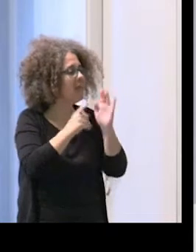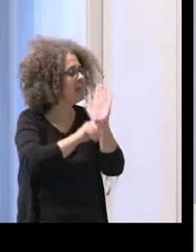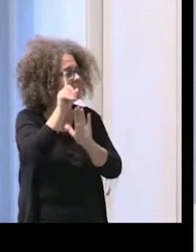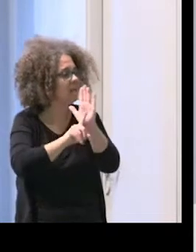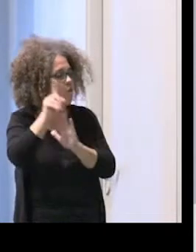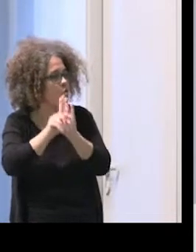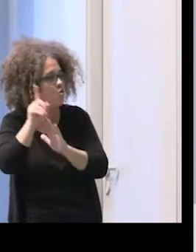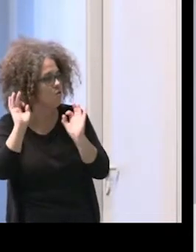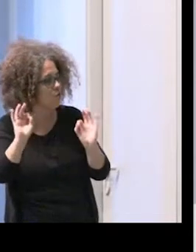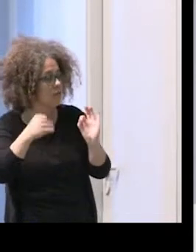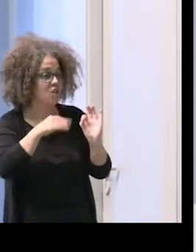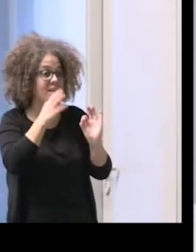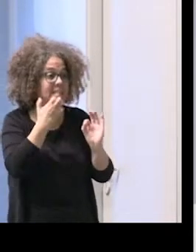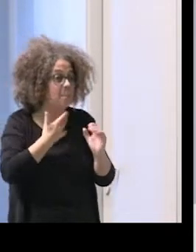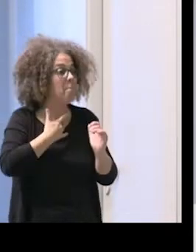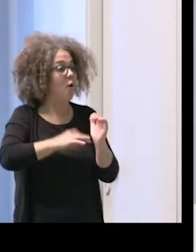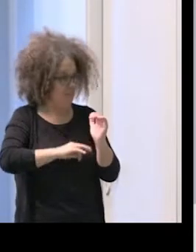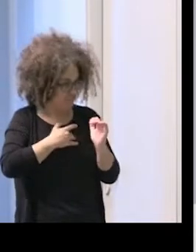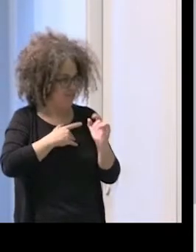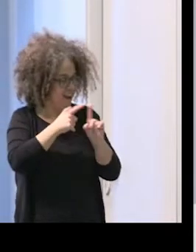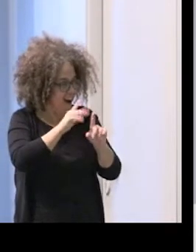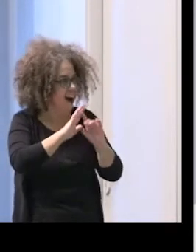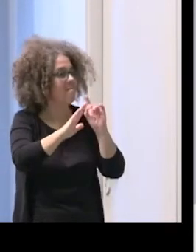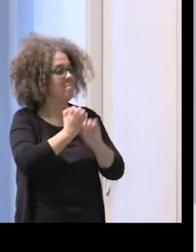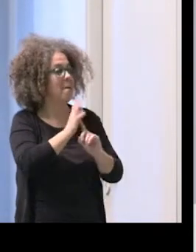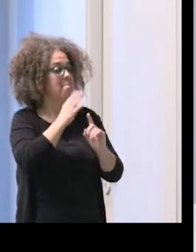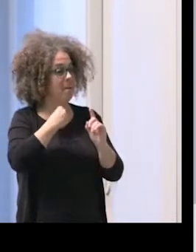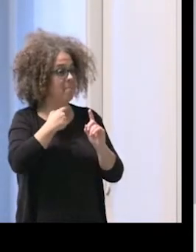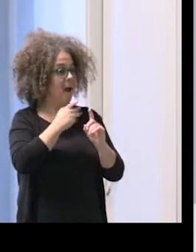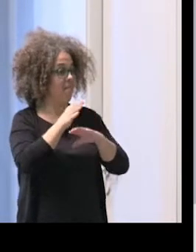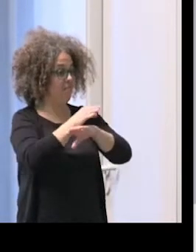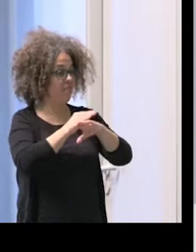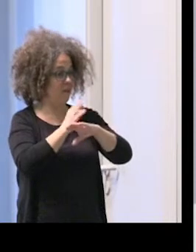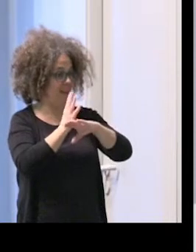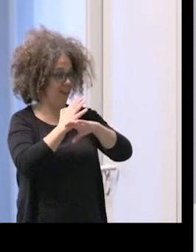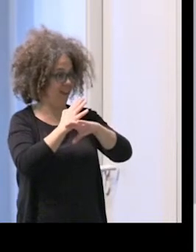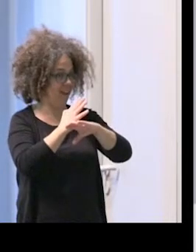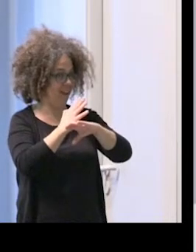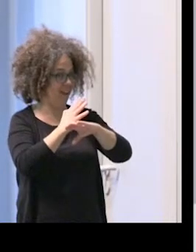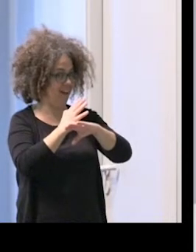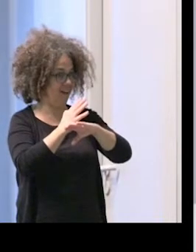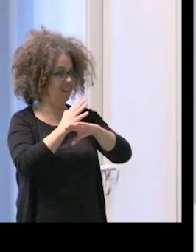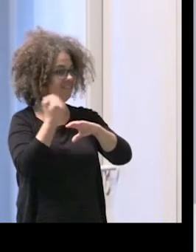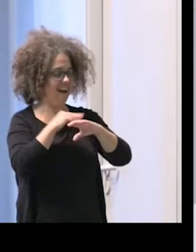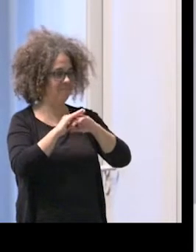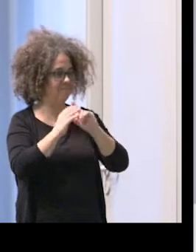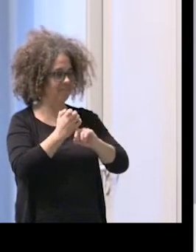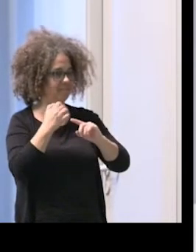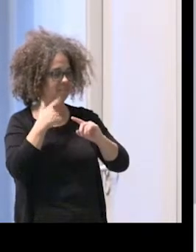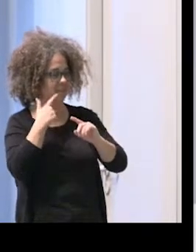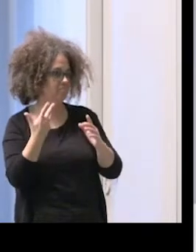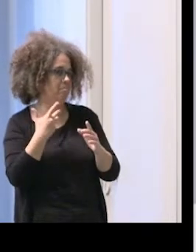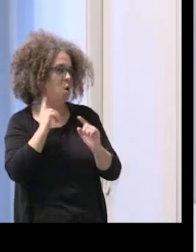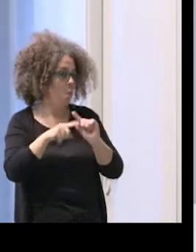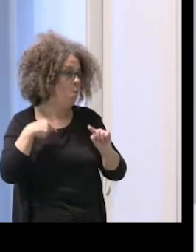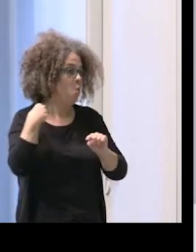embrionario. Entonces, si conseguimos producir esa célula primordial embrionaria, vamos a tener una célula que va a poder